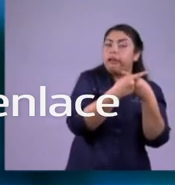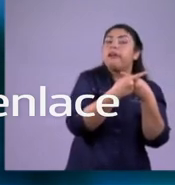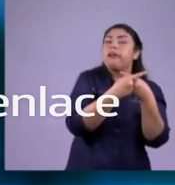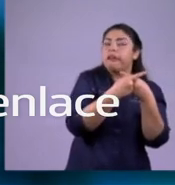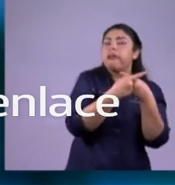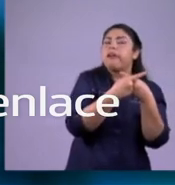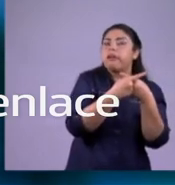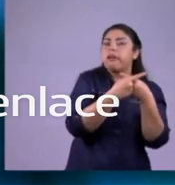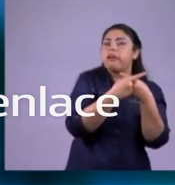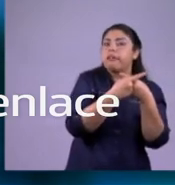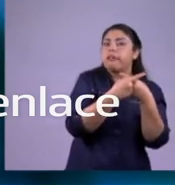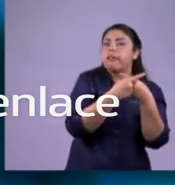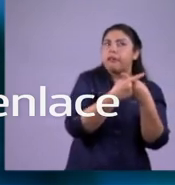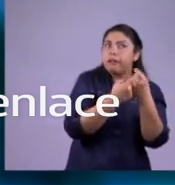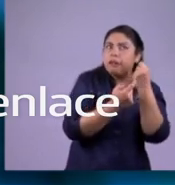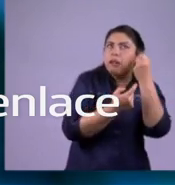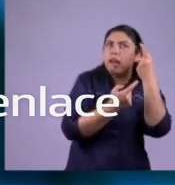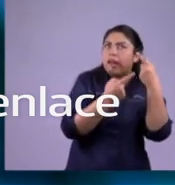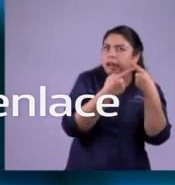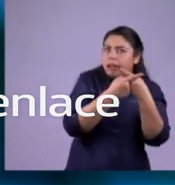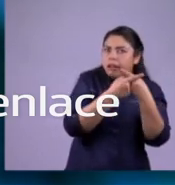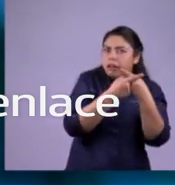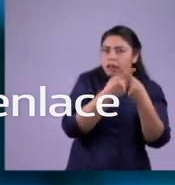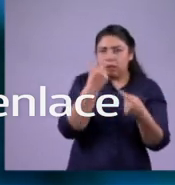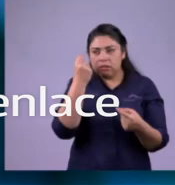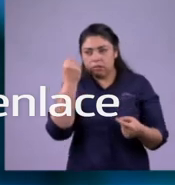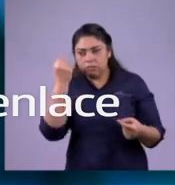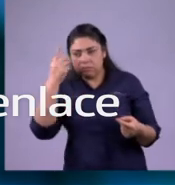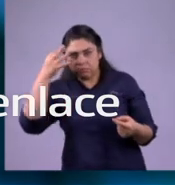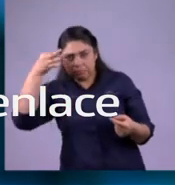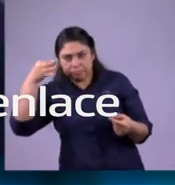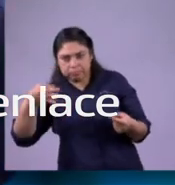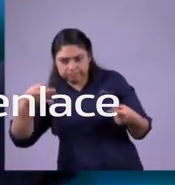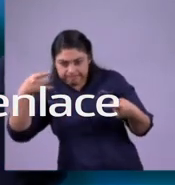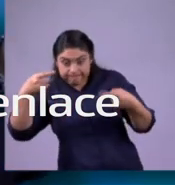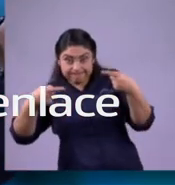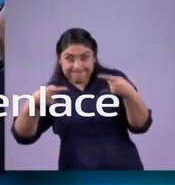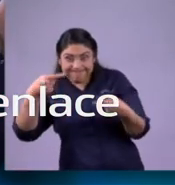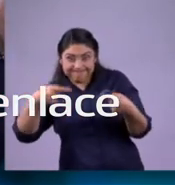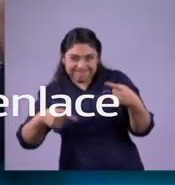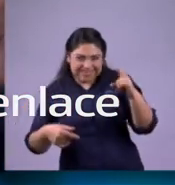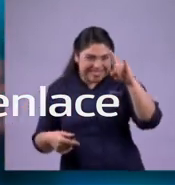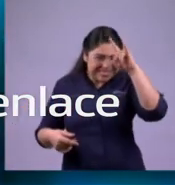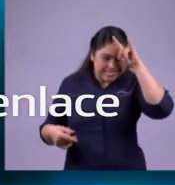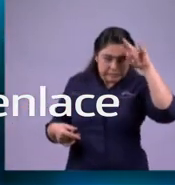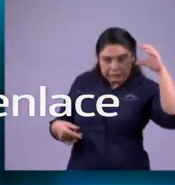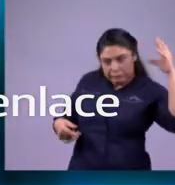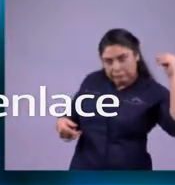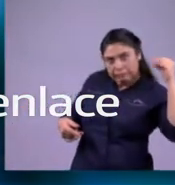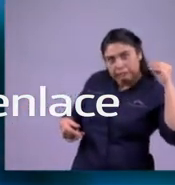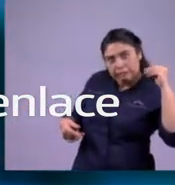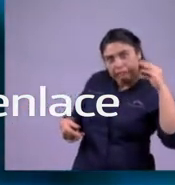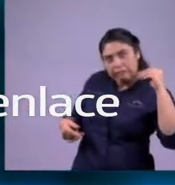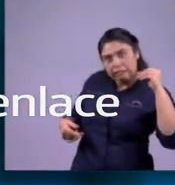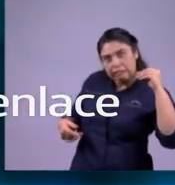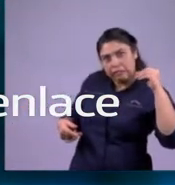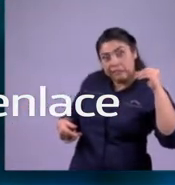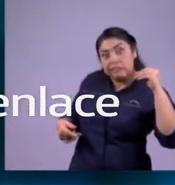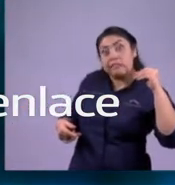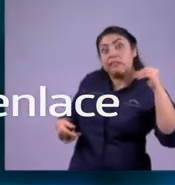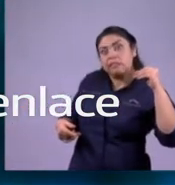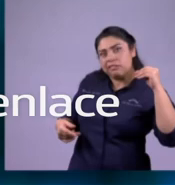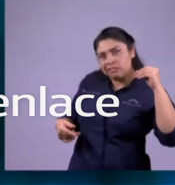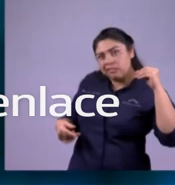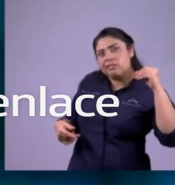quiero de nuevo en entendiste mal mal mal el maligno el sembró otro